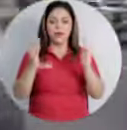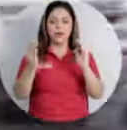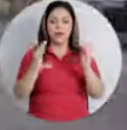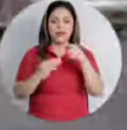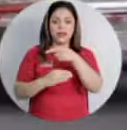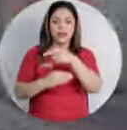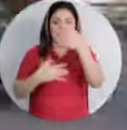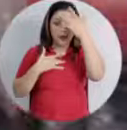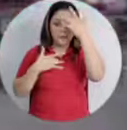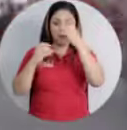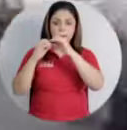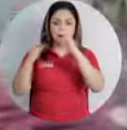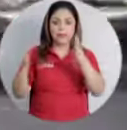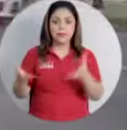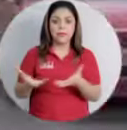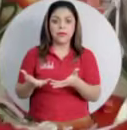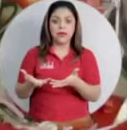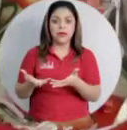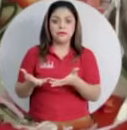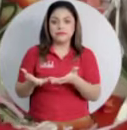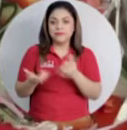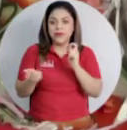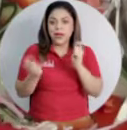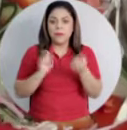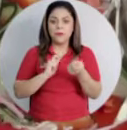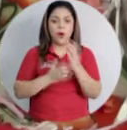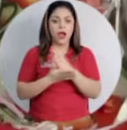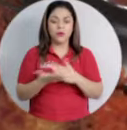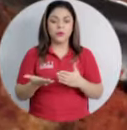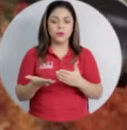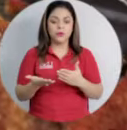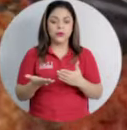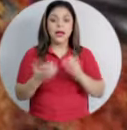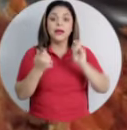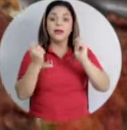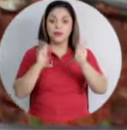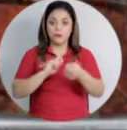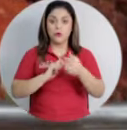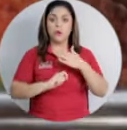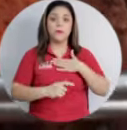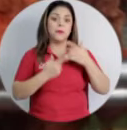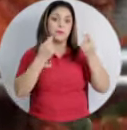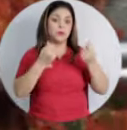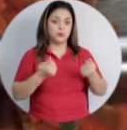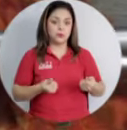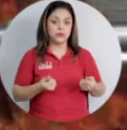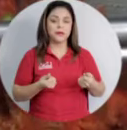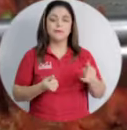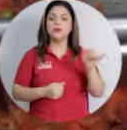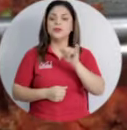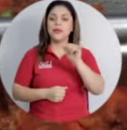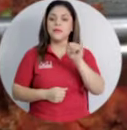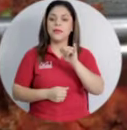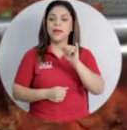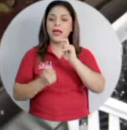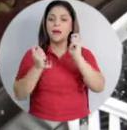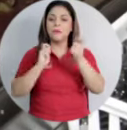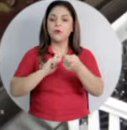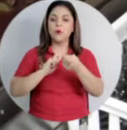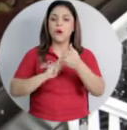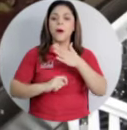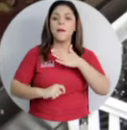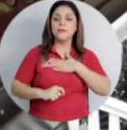la pandemia algo tuvo que habernos cambiado. Y tiene que cambiar nuestros presupuestos, pero tiene que cambiar primero nuestra jerarquía de gastos.